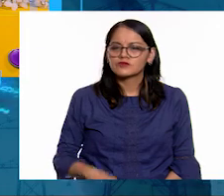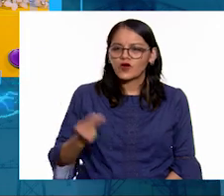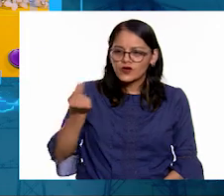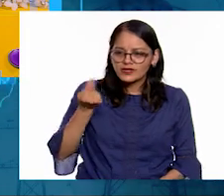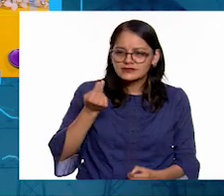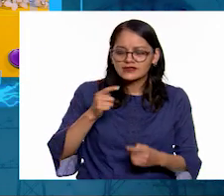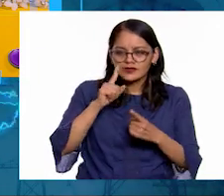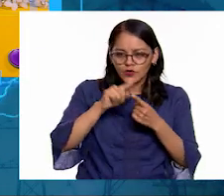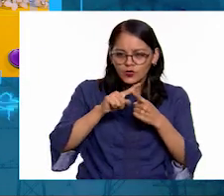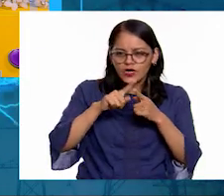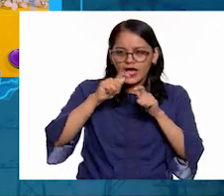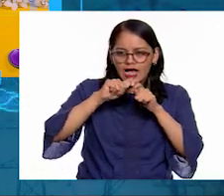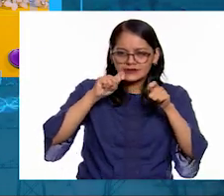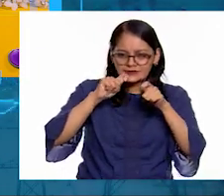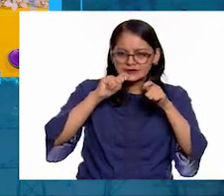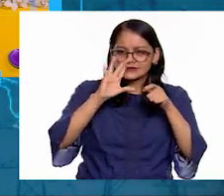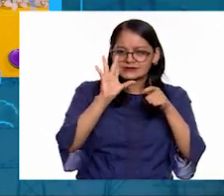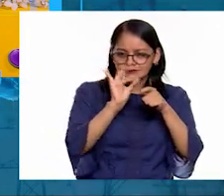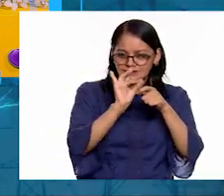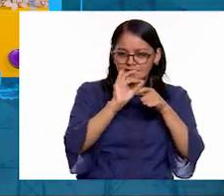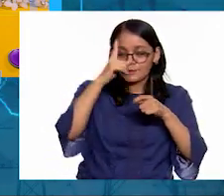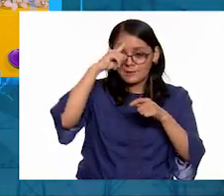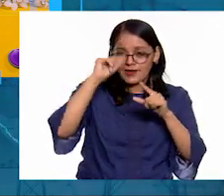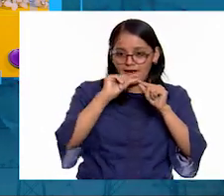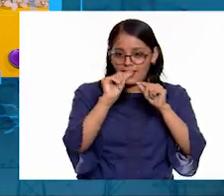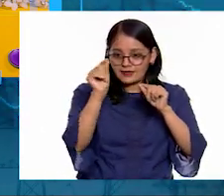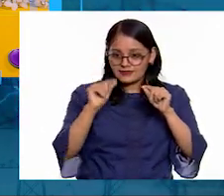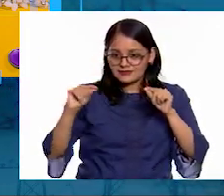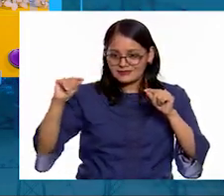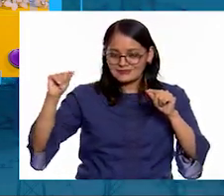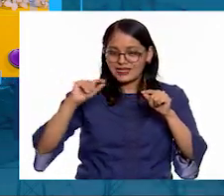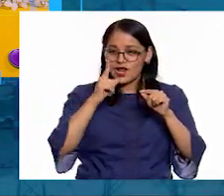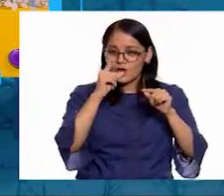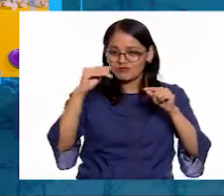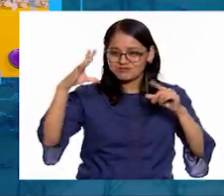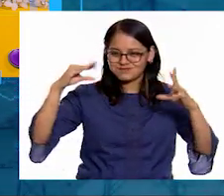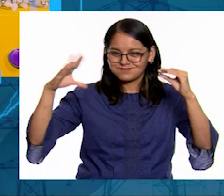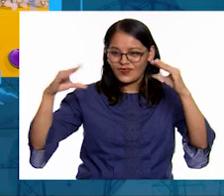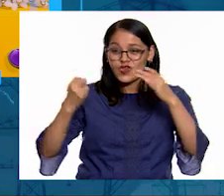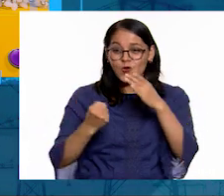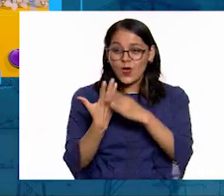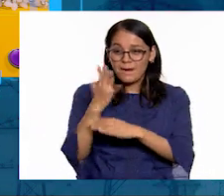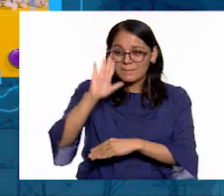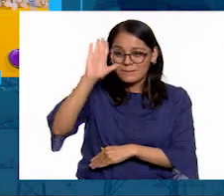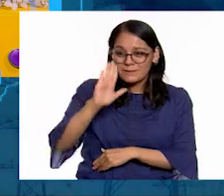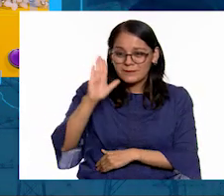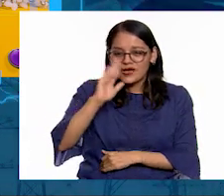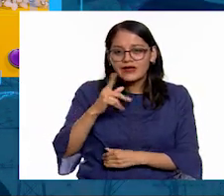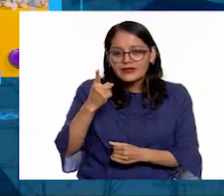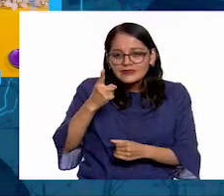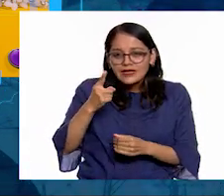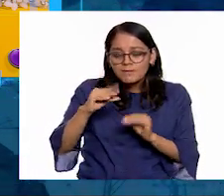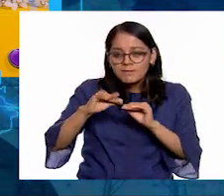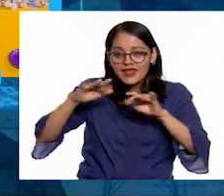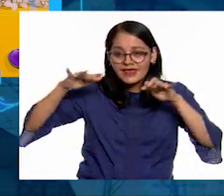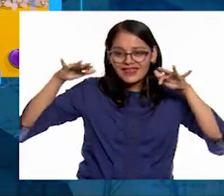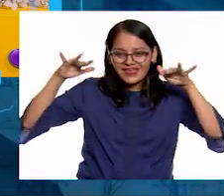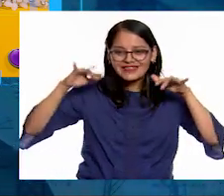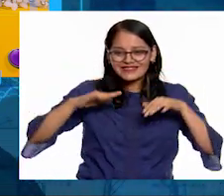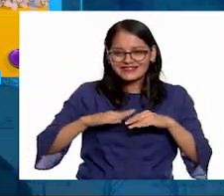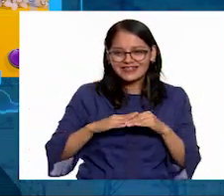Necesité un poco de cinta de aislar para que esta serie quedara como nueva. Bueno, con un foco menos, pero brillante como